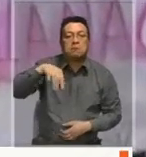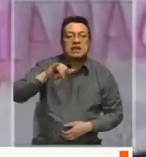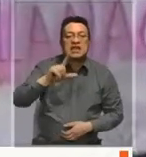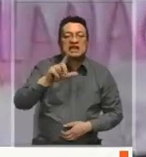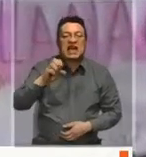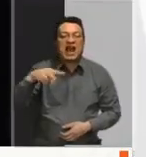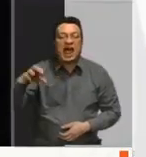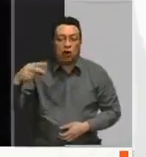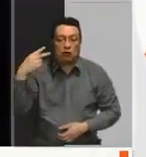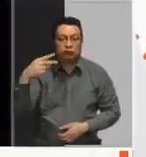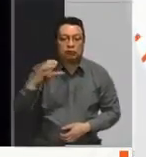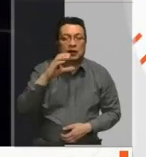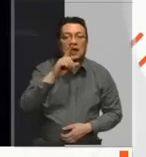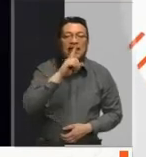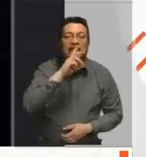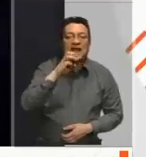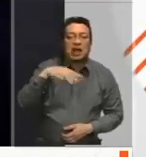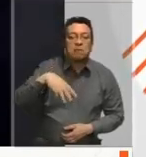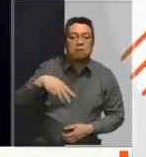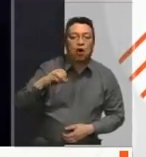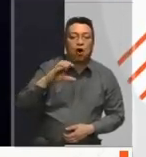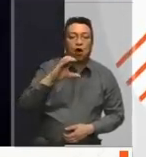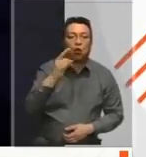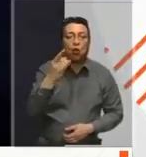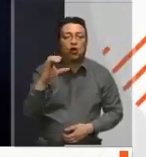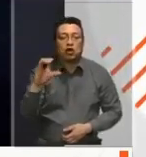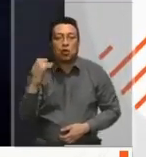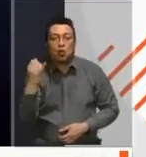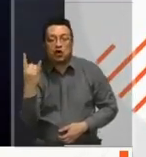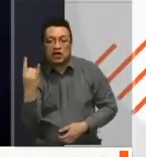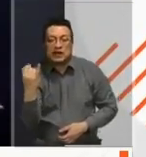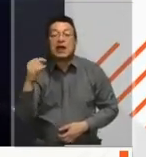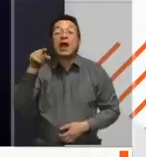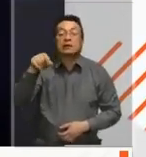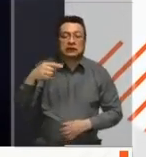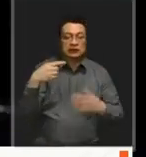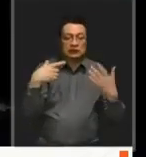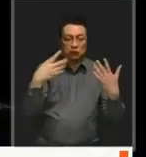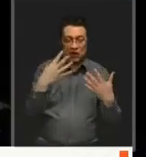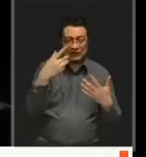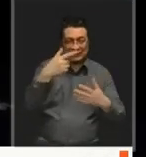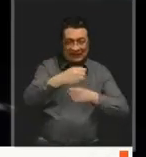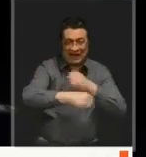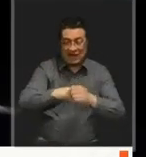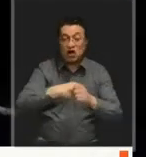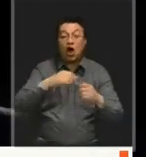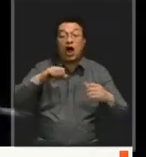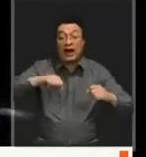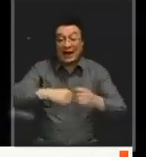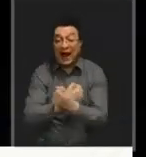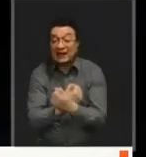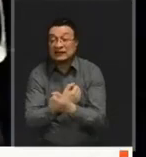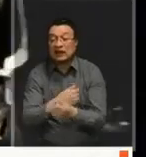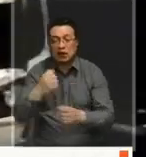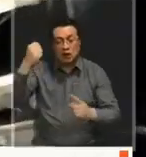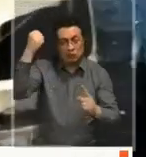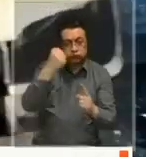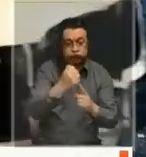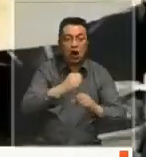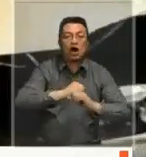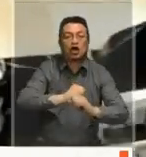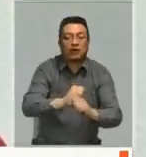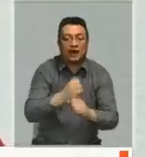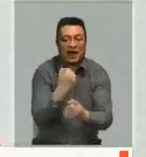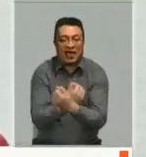de la Temucuicui, condenado a 47 años de cárcel por robo con violencia y homicidio frustrado contra